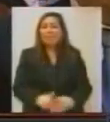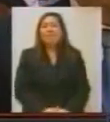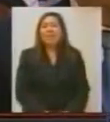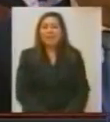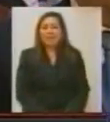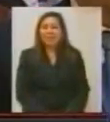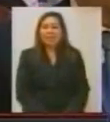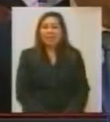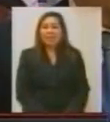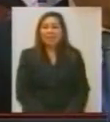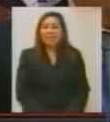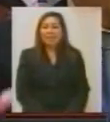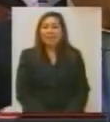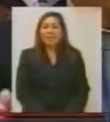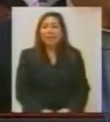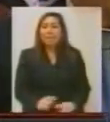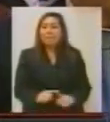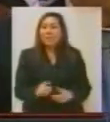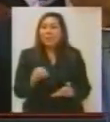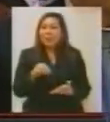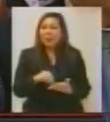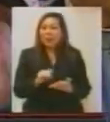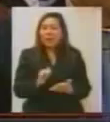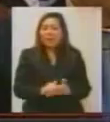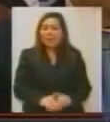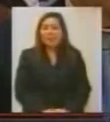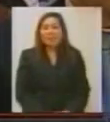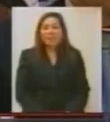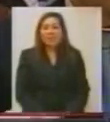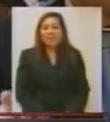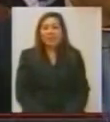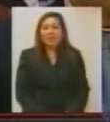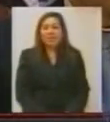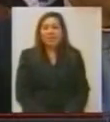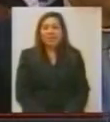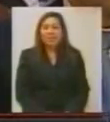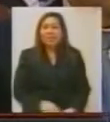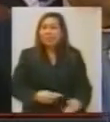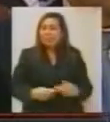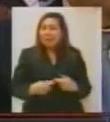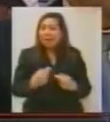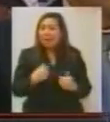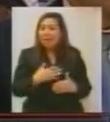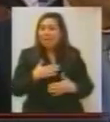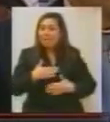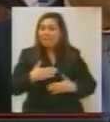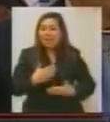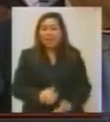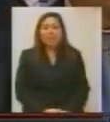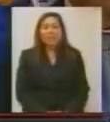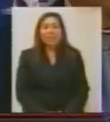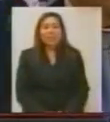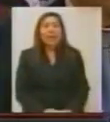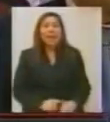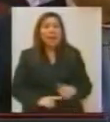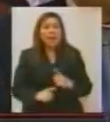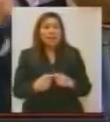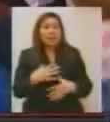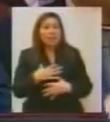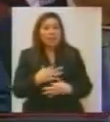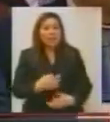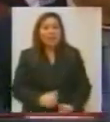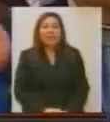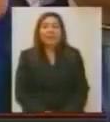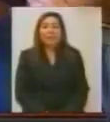fuero. Entonces, creo que eso simplemente es especulación, es el afán de alguien interesado